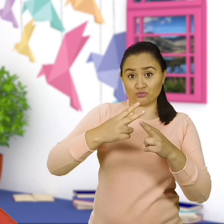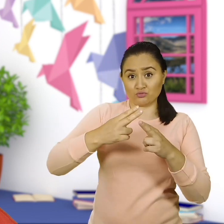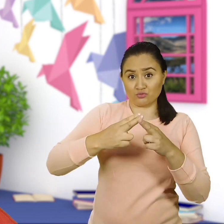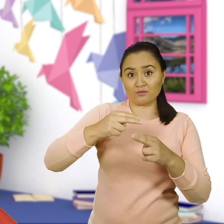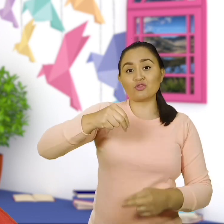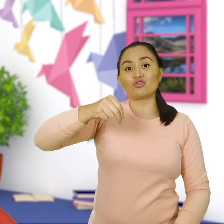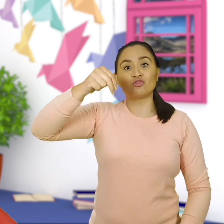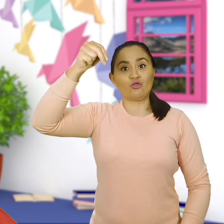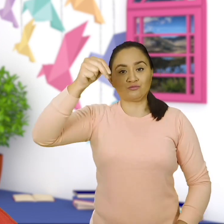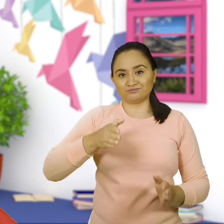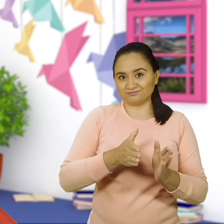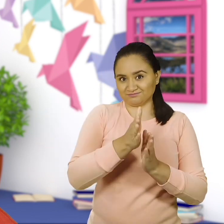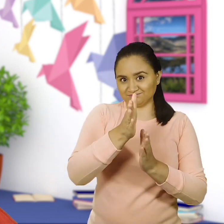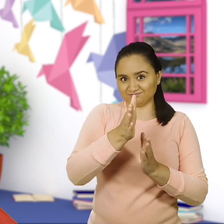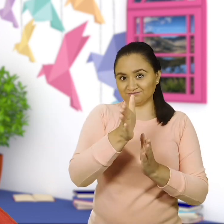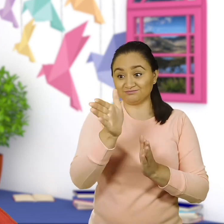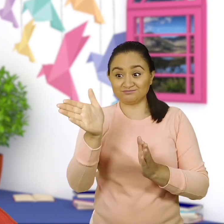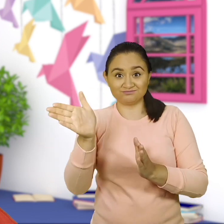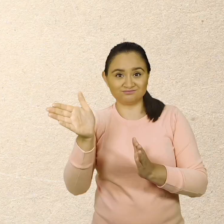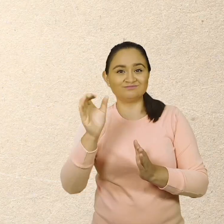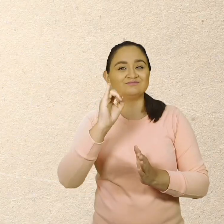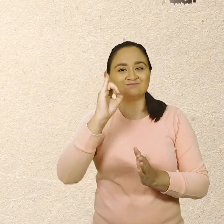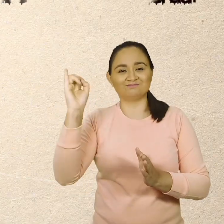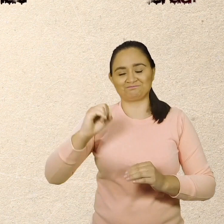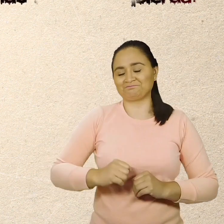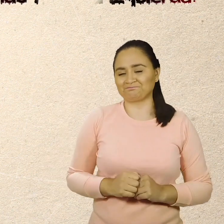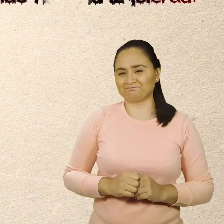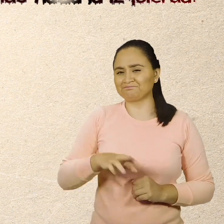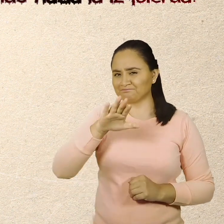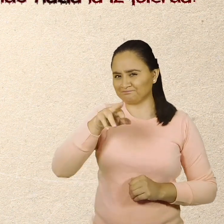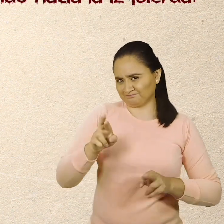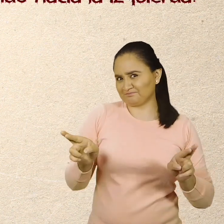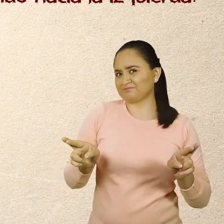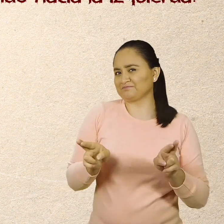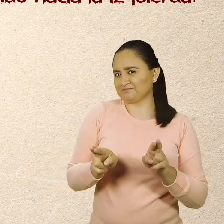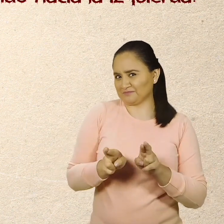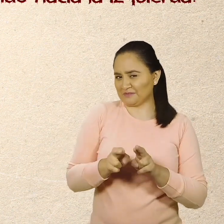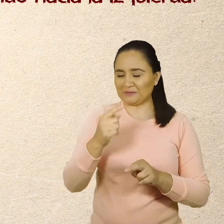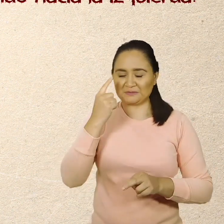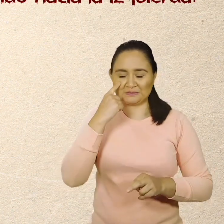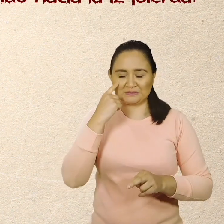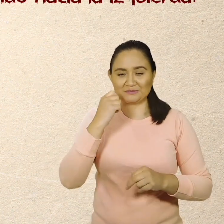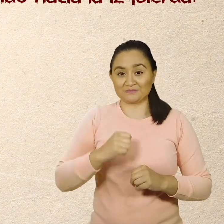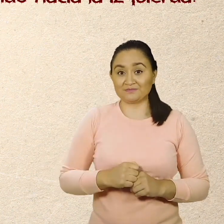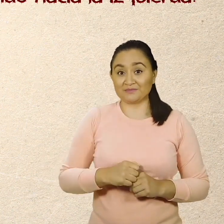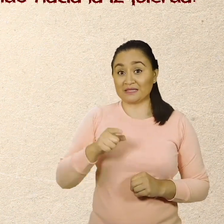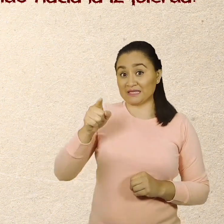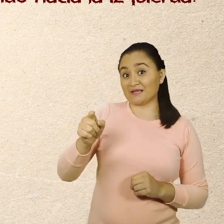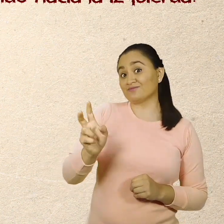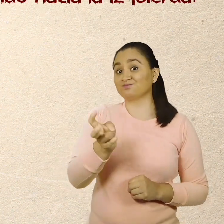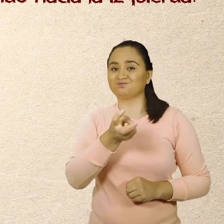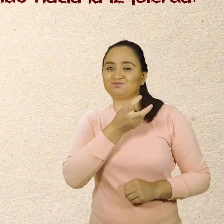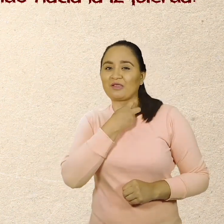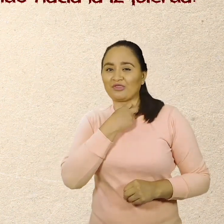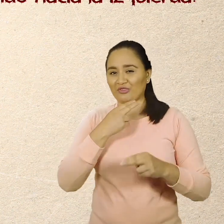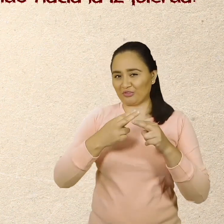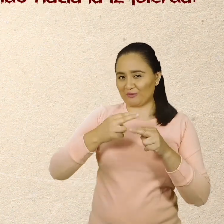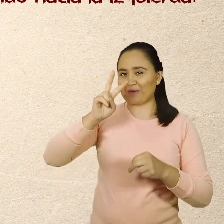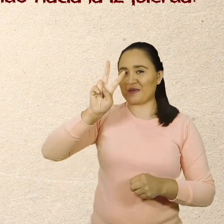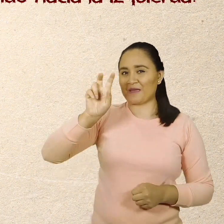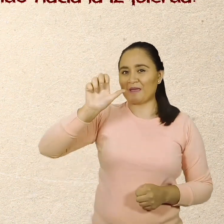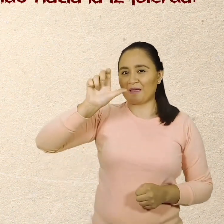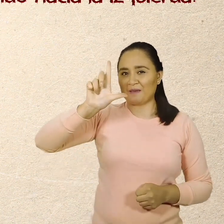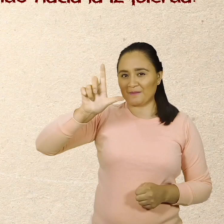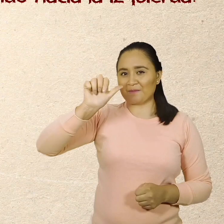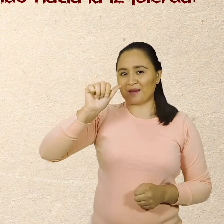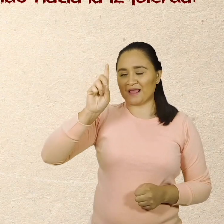al norte, virando hacia la izquierda. Para resumir, y no hacernos líos, Vladimiro a secas,